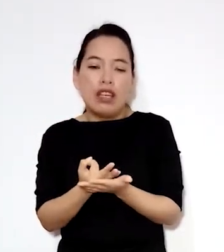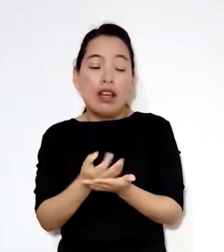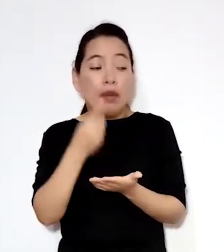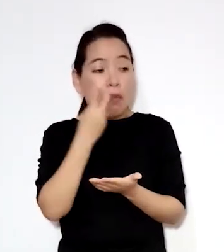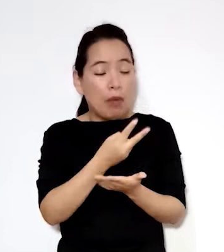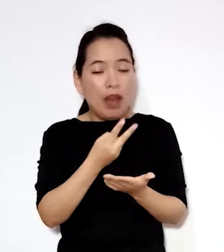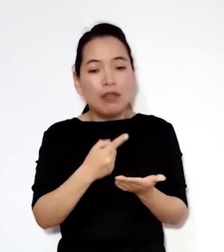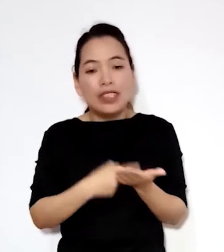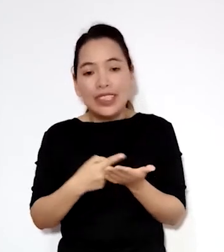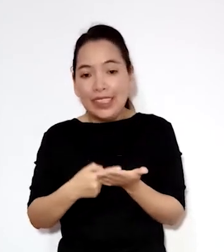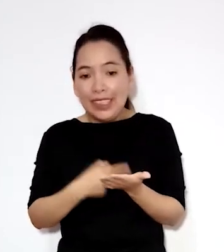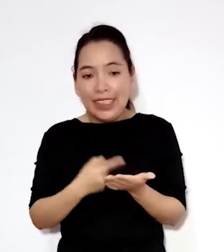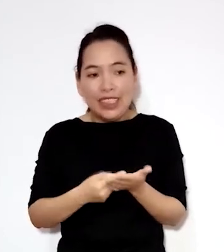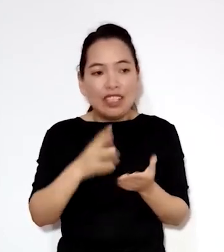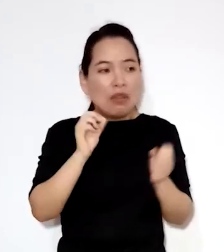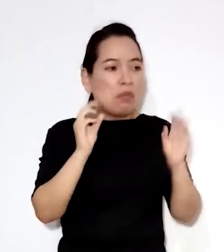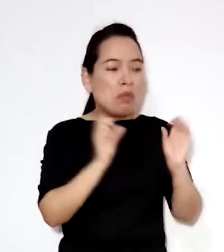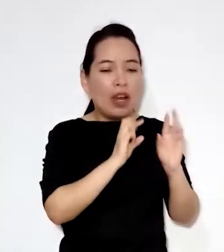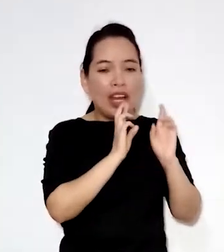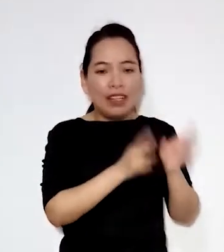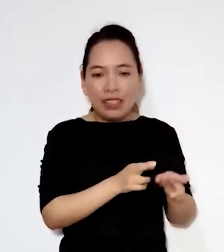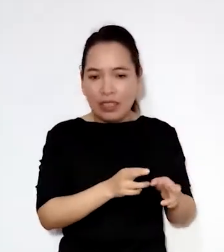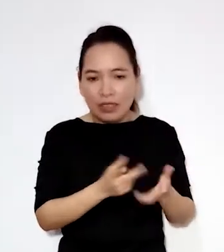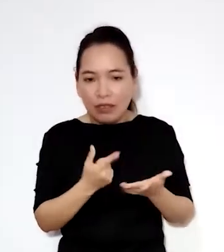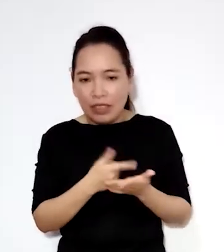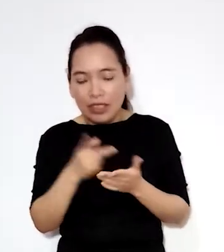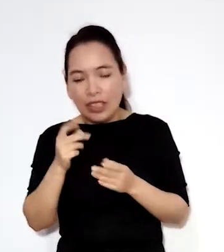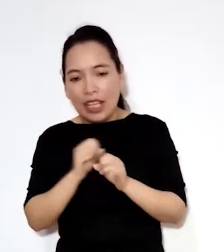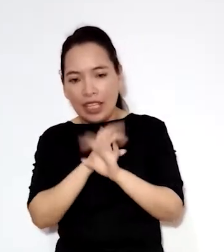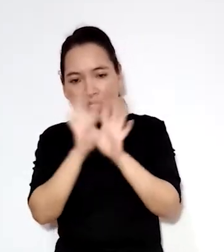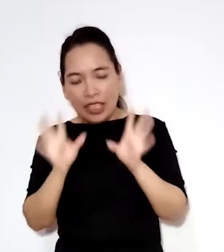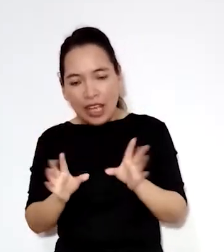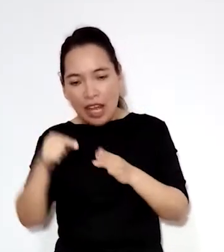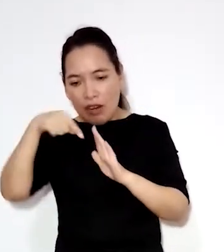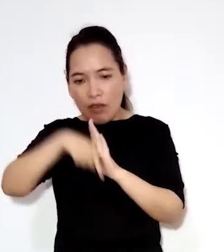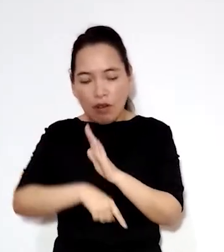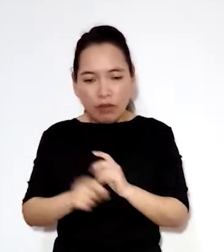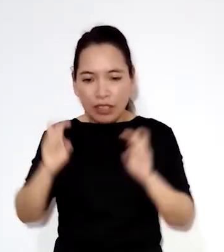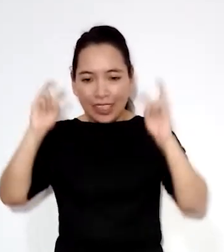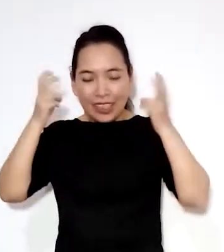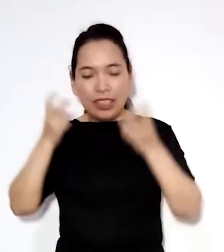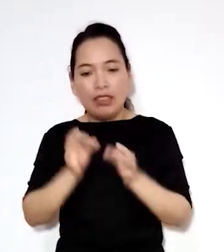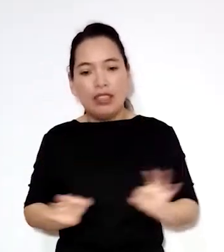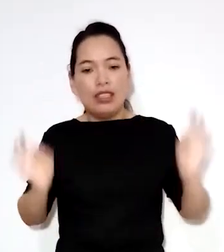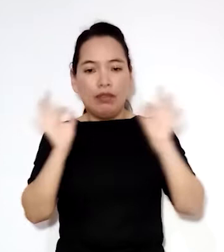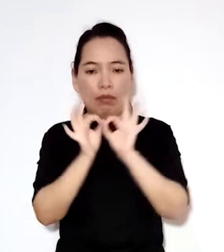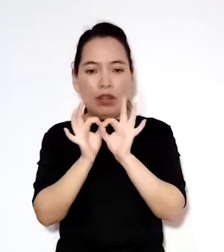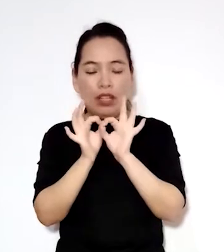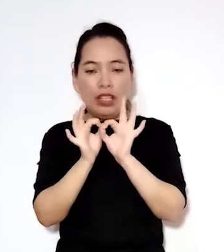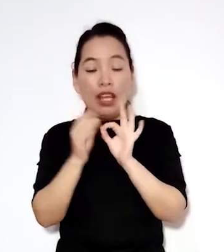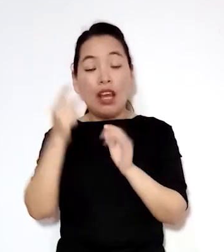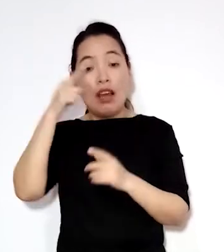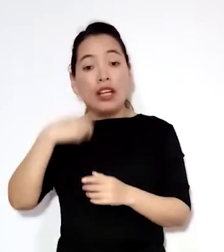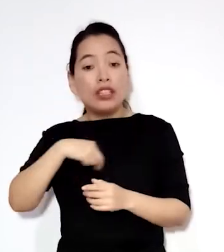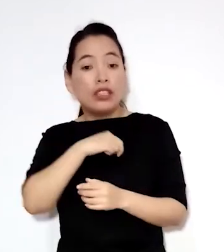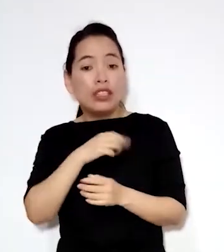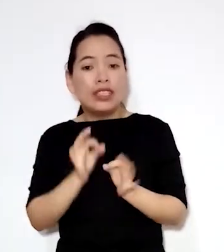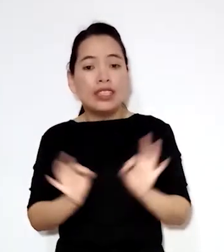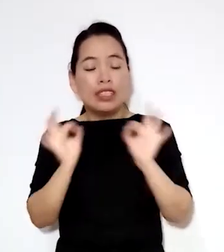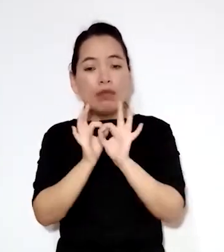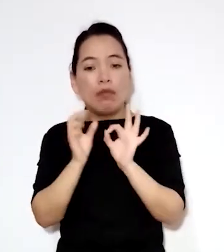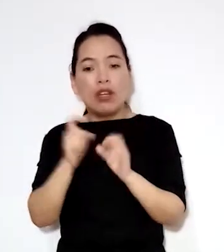de las personas con discapacidad y sus familias, ¿no? Y por último, el tema del financiamiento educativo. Un